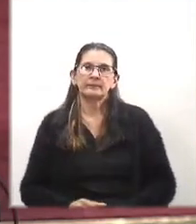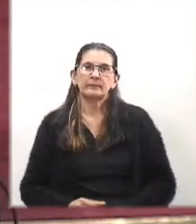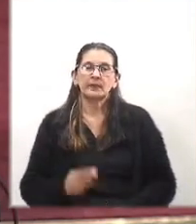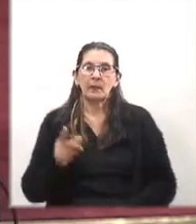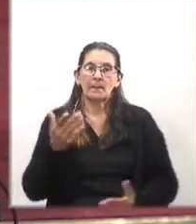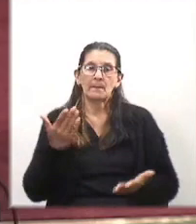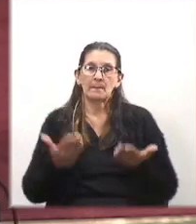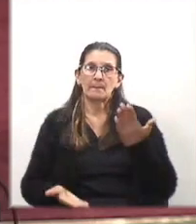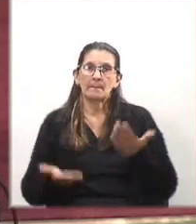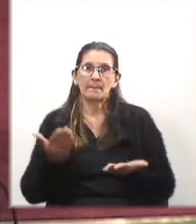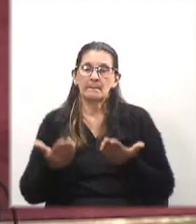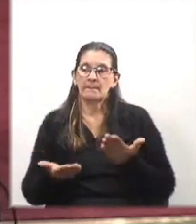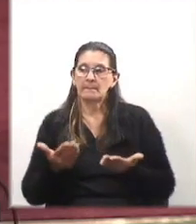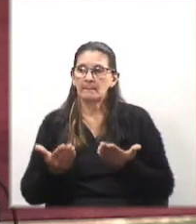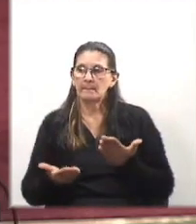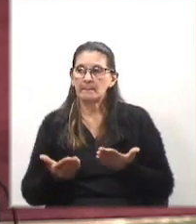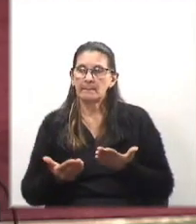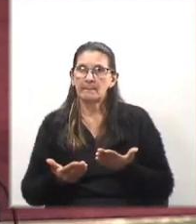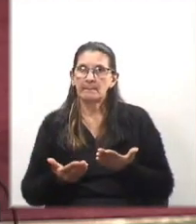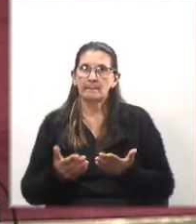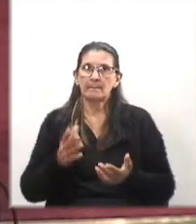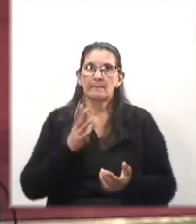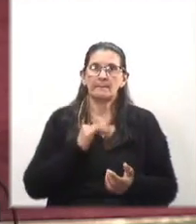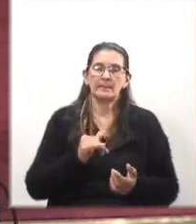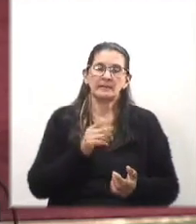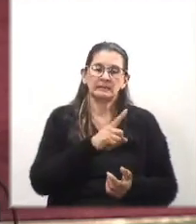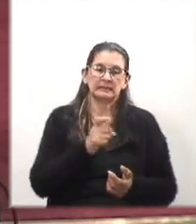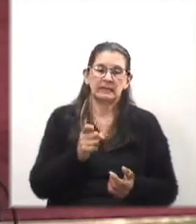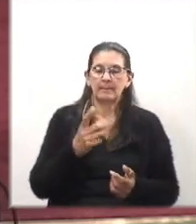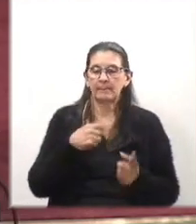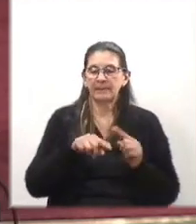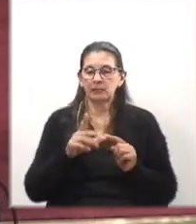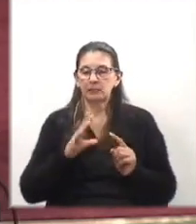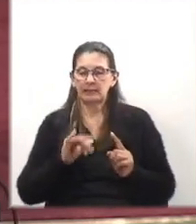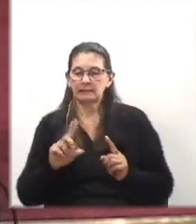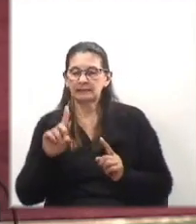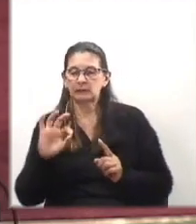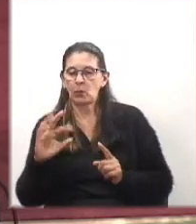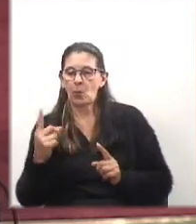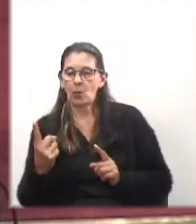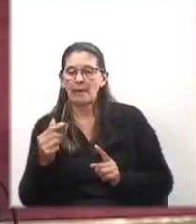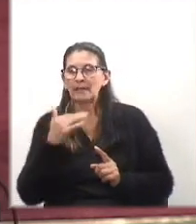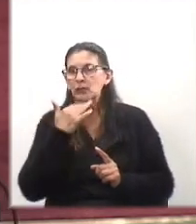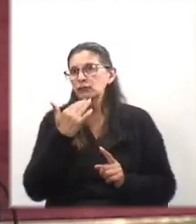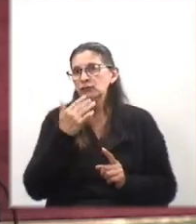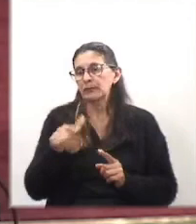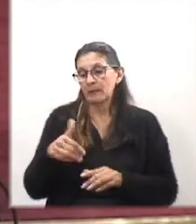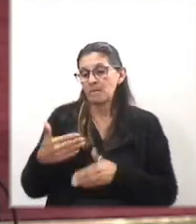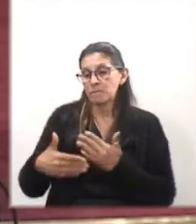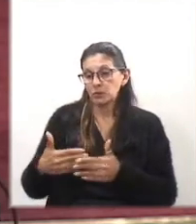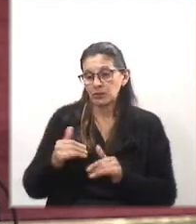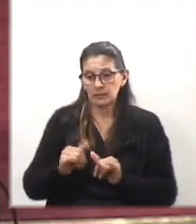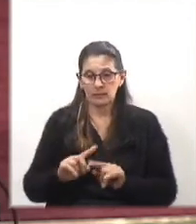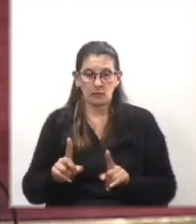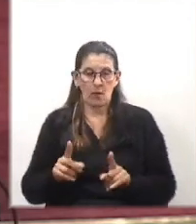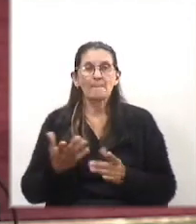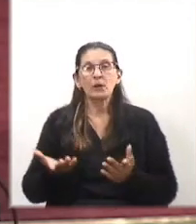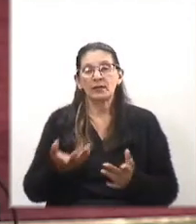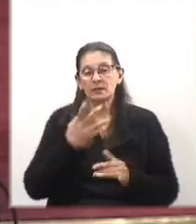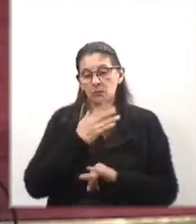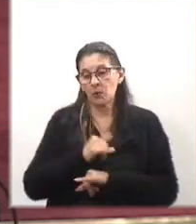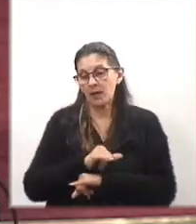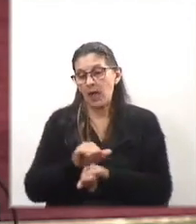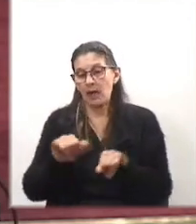los balances pueden darme preciso 100 y tengo 101, pero no me da garantía de que eso funcione. Por eso en las